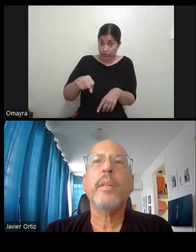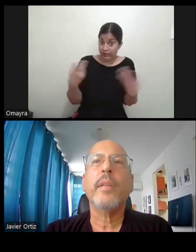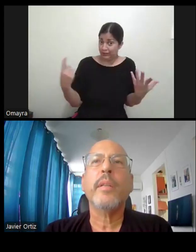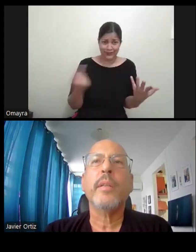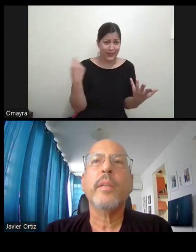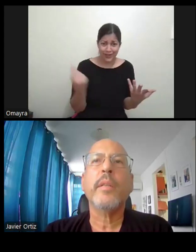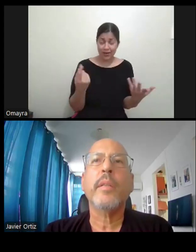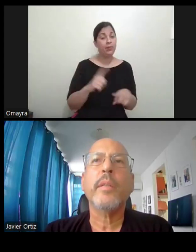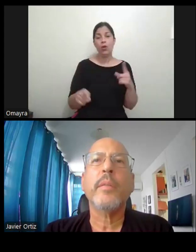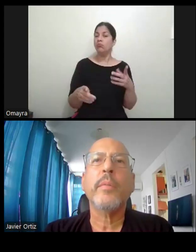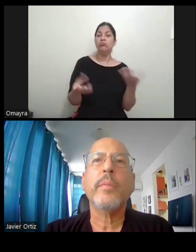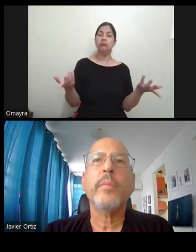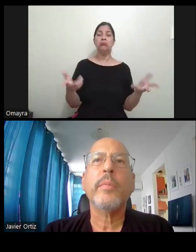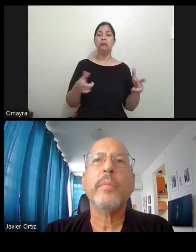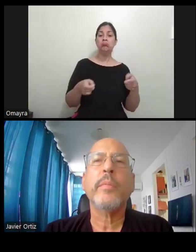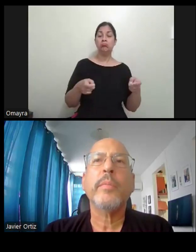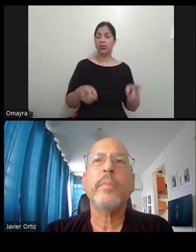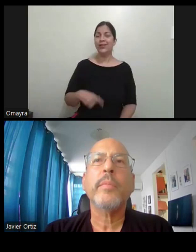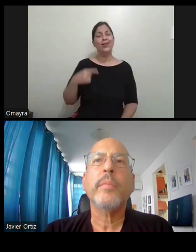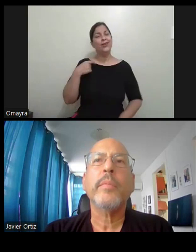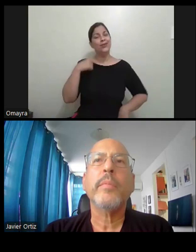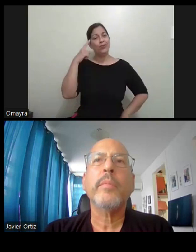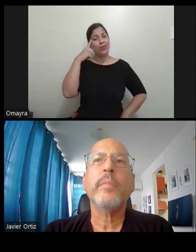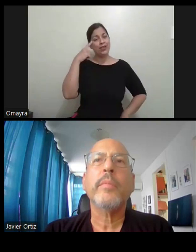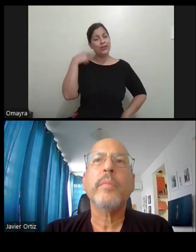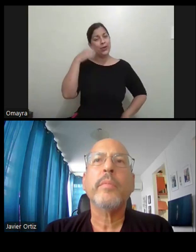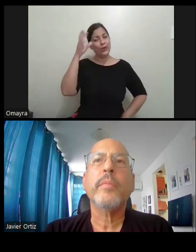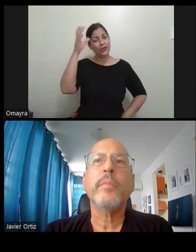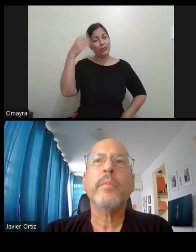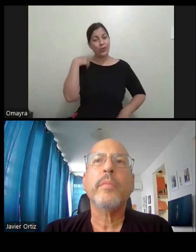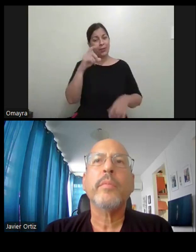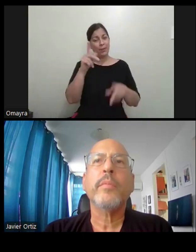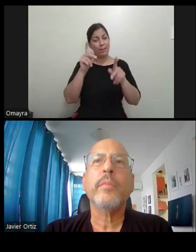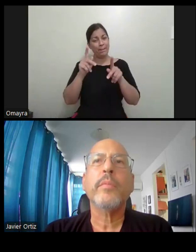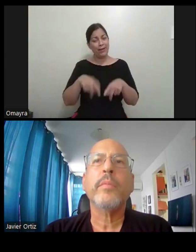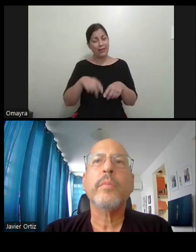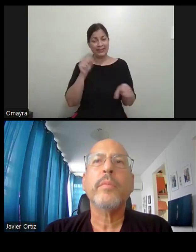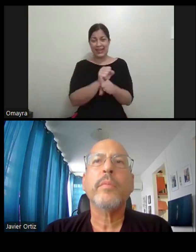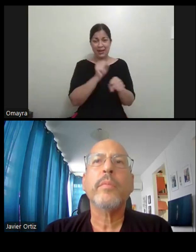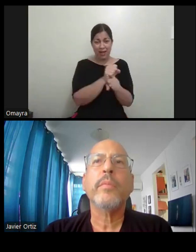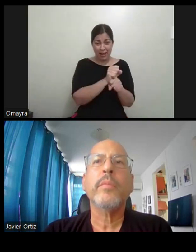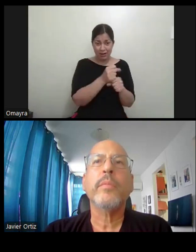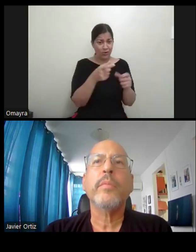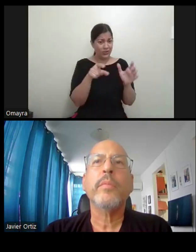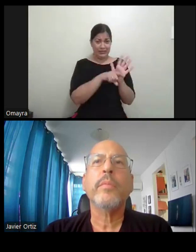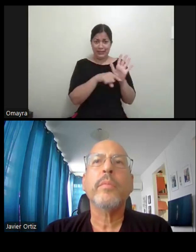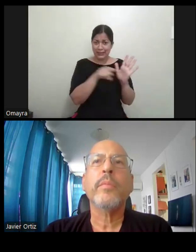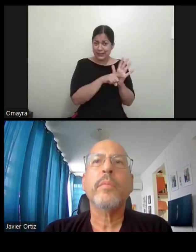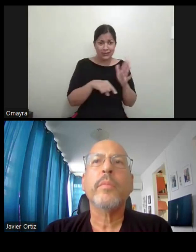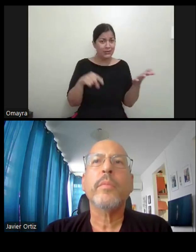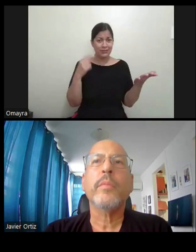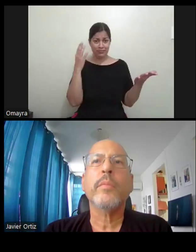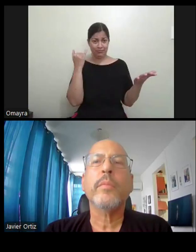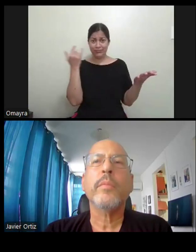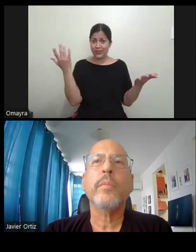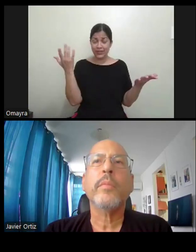pienso que el contexto que tiene la palabra trabajo tan negativo precisamente se viene